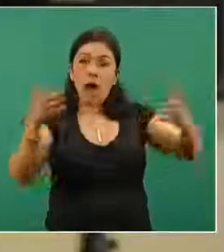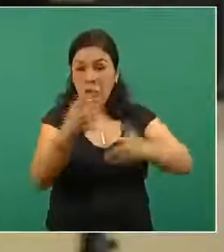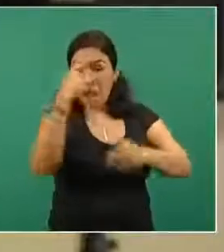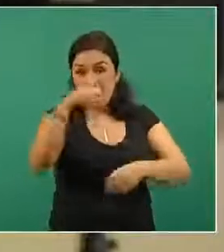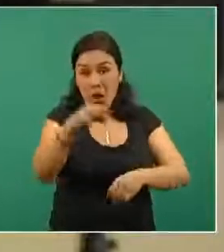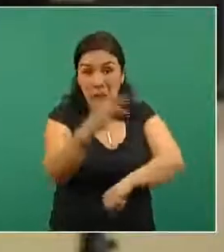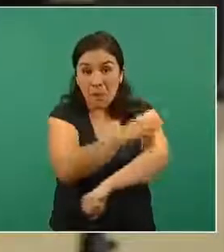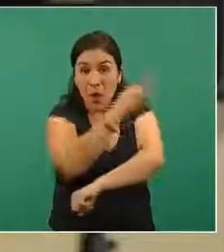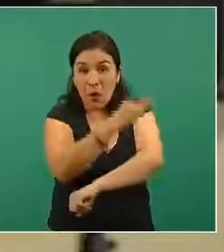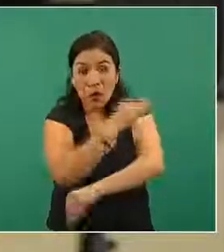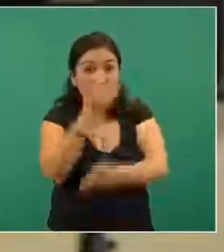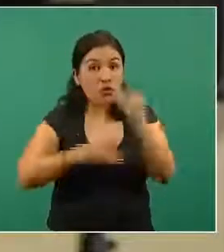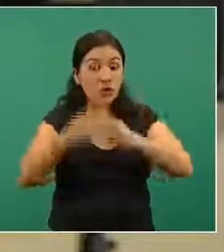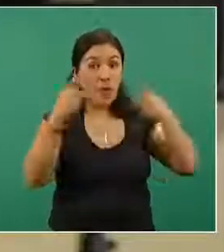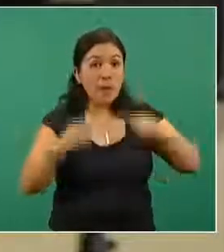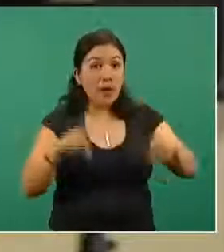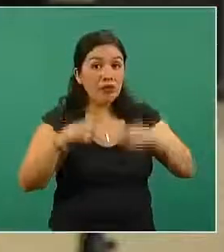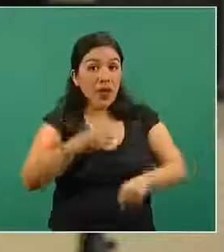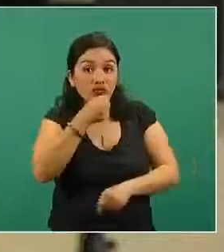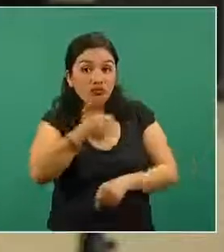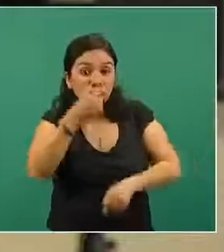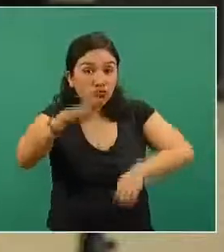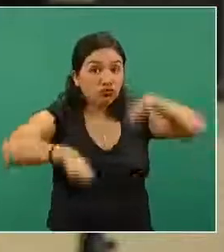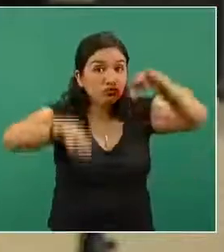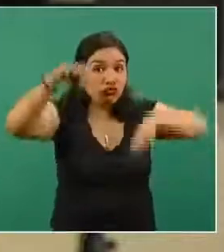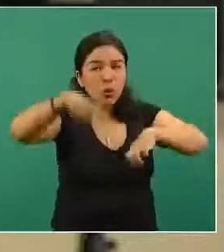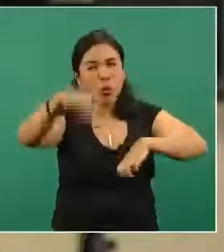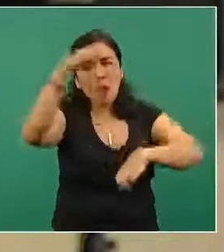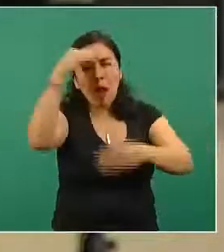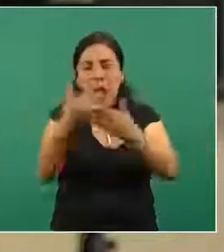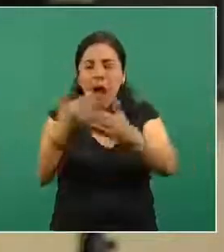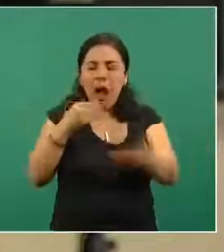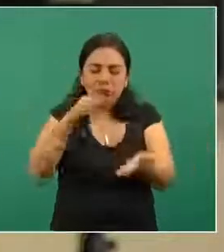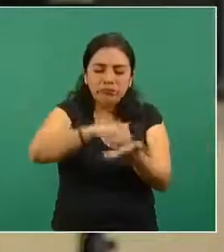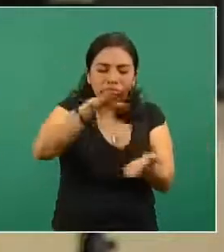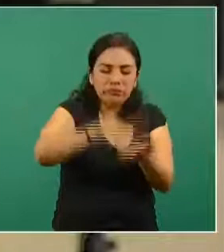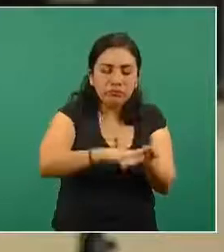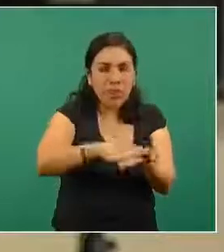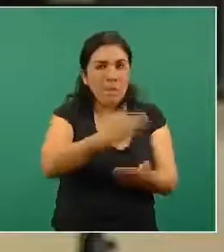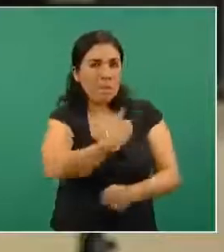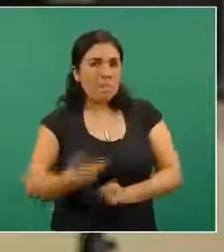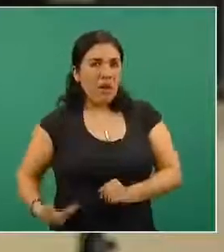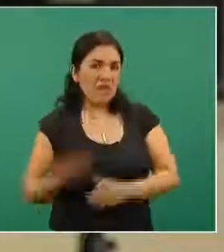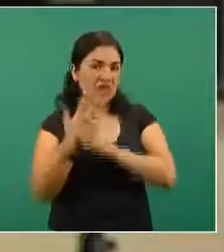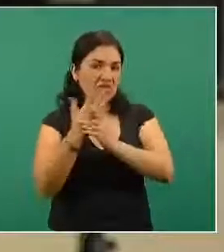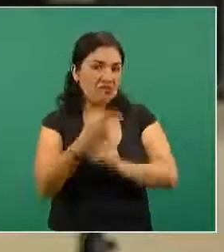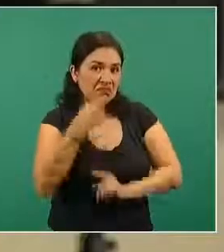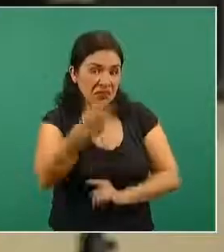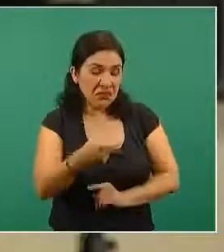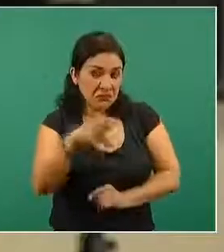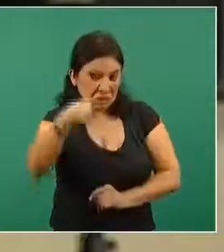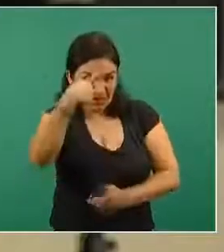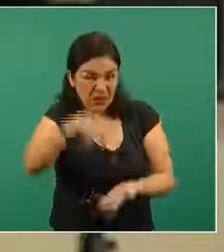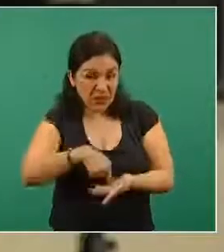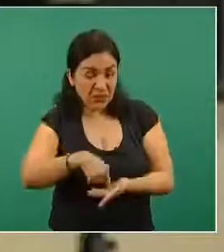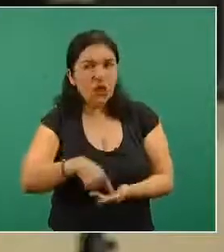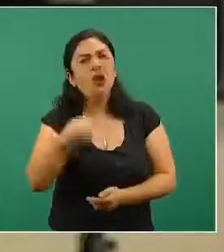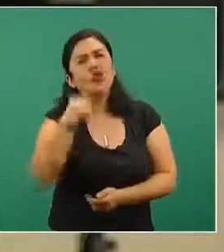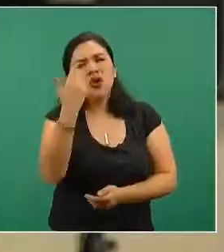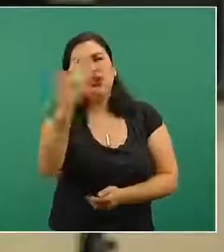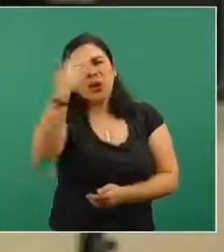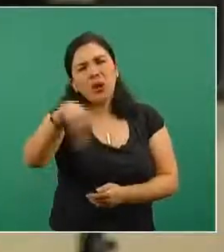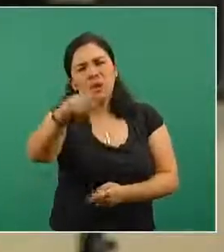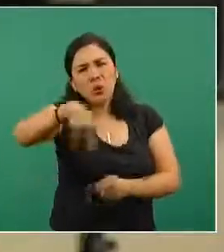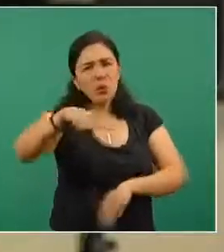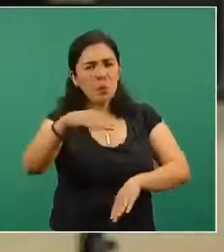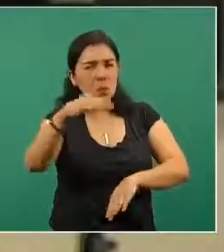personas adultas en el plazo establecido que estima nuestro presidente? También quisiera saber si se va a realizar algún tipo de cambio